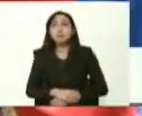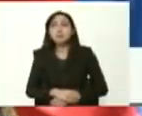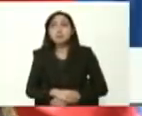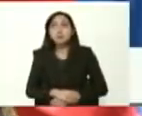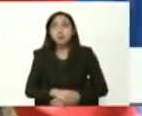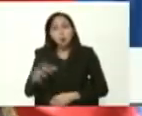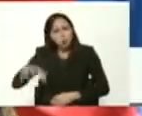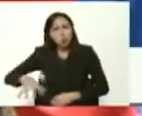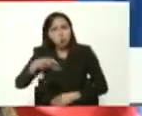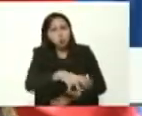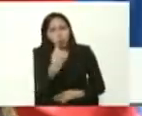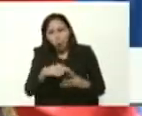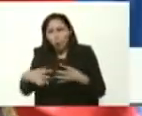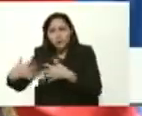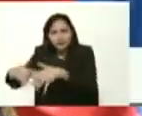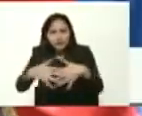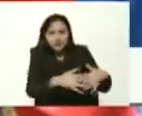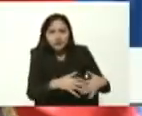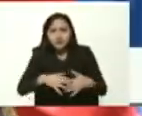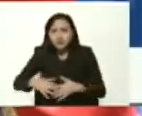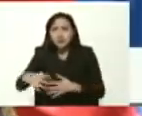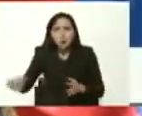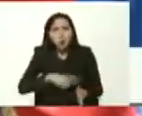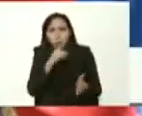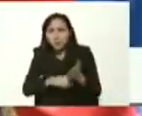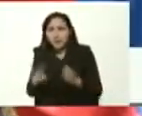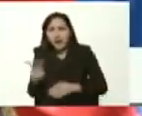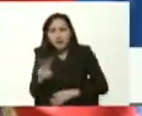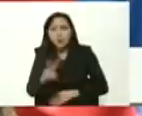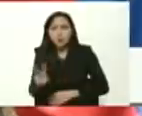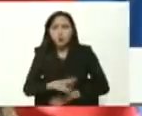sucursales de estas empresas en todos los estados del país,